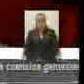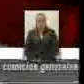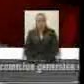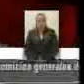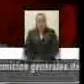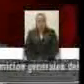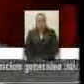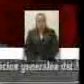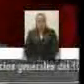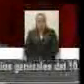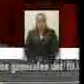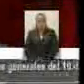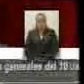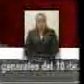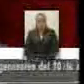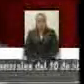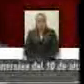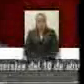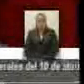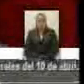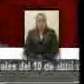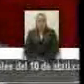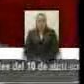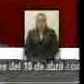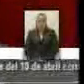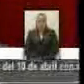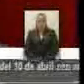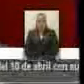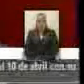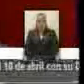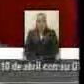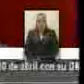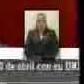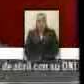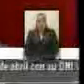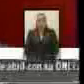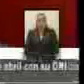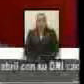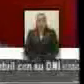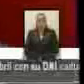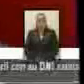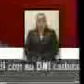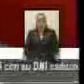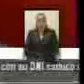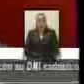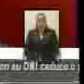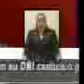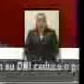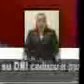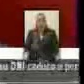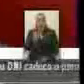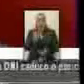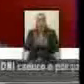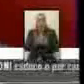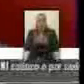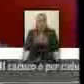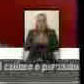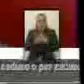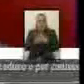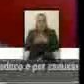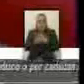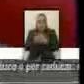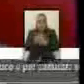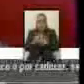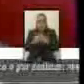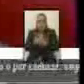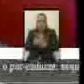gobierno, lo deben saber los congresistas del Estado también. Y la mejor prueba, presidente, que es así, es que el Demetrio Ruiz y